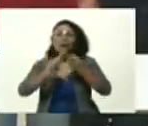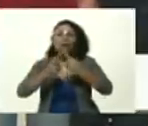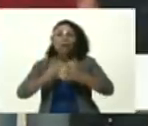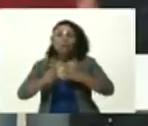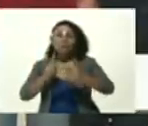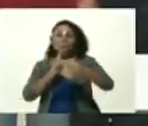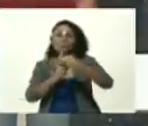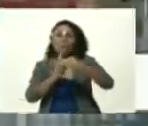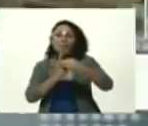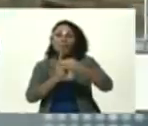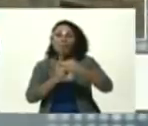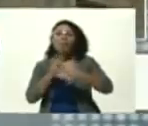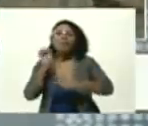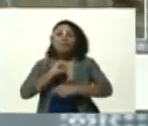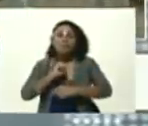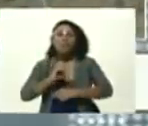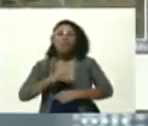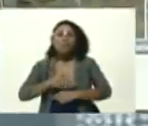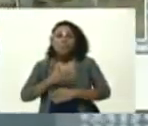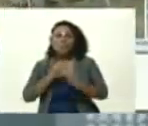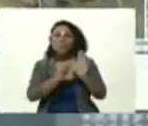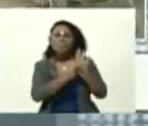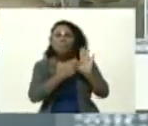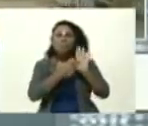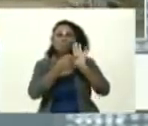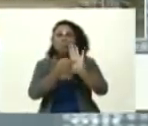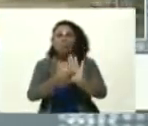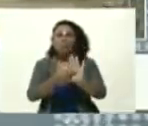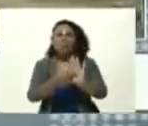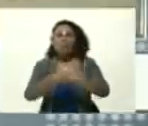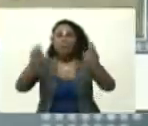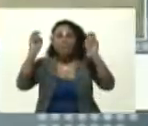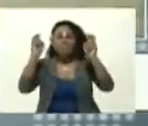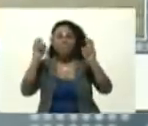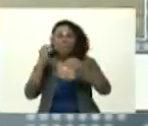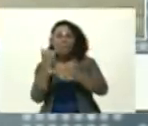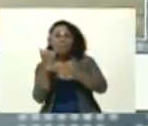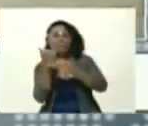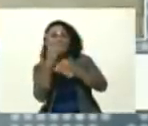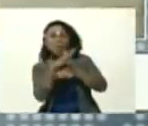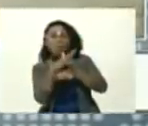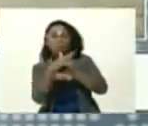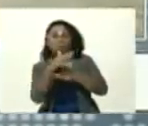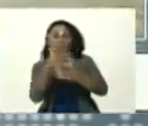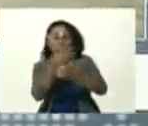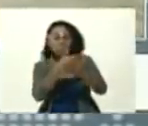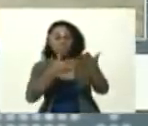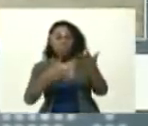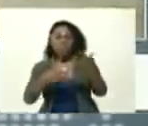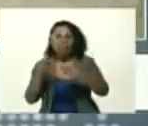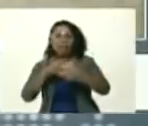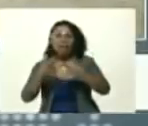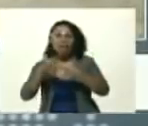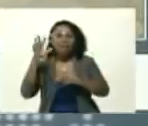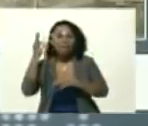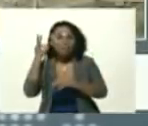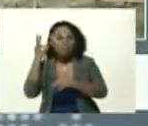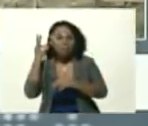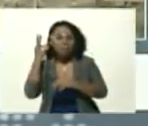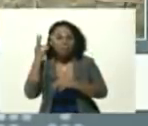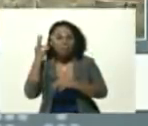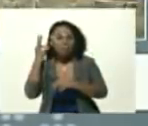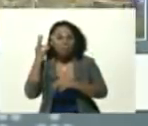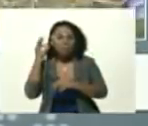positivas, que sí se pueden resaltar. El hecho que le mandamos en el mensaje de texto de la niña Isabela